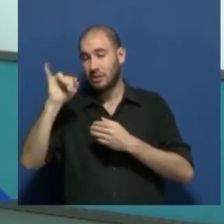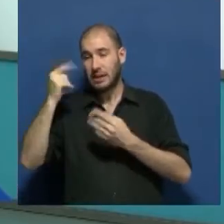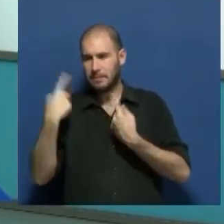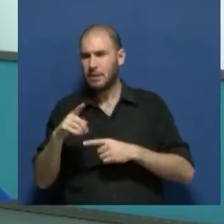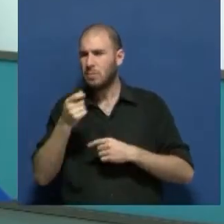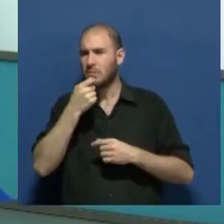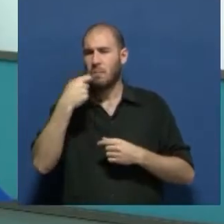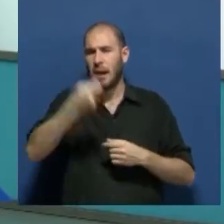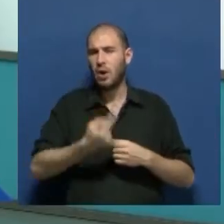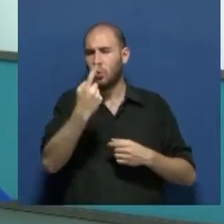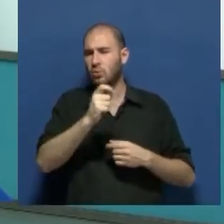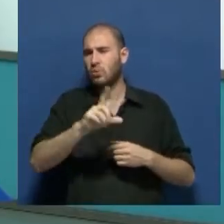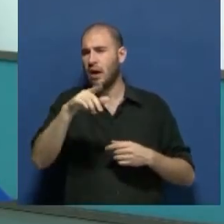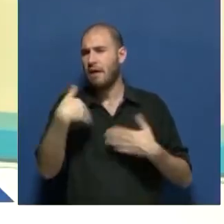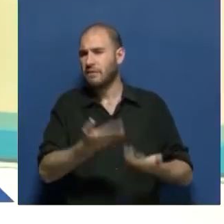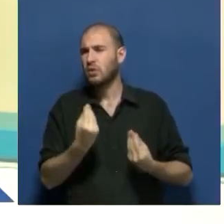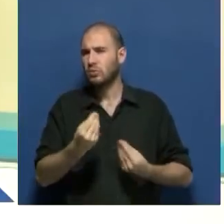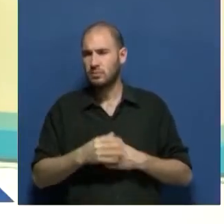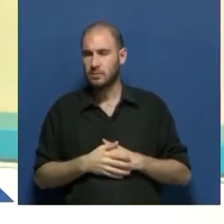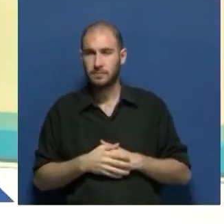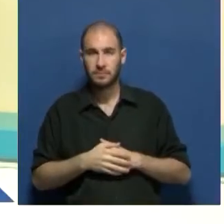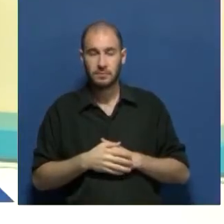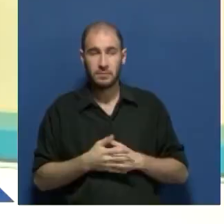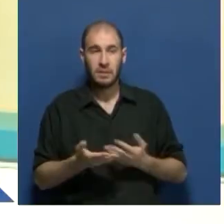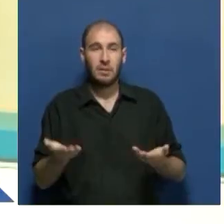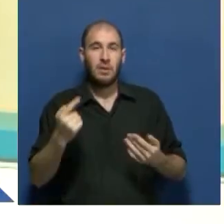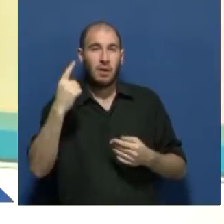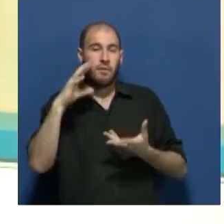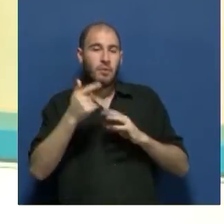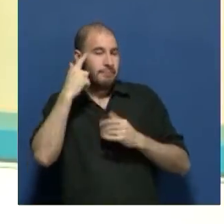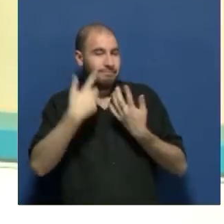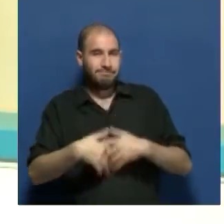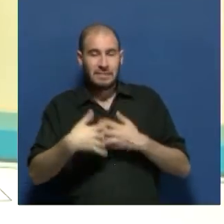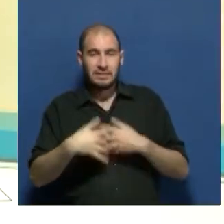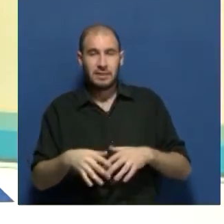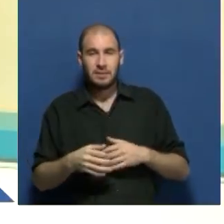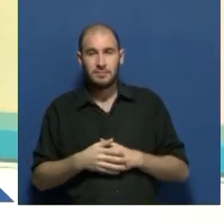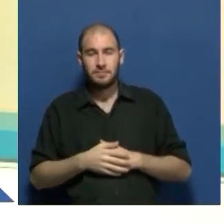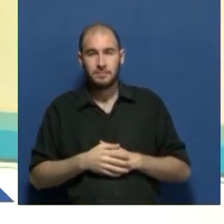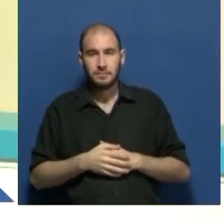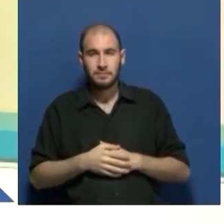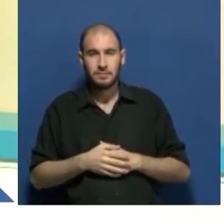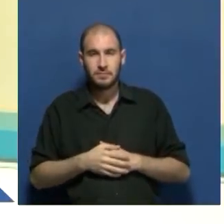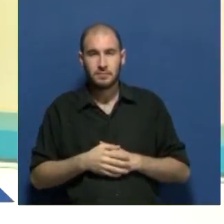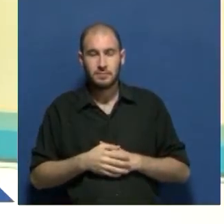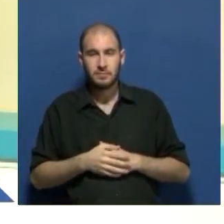pero ¿qué ganarían aumentándolo de contado? No, bueno, hay una lógica que tiene que ver con